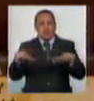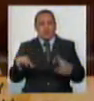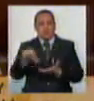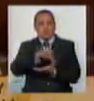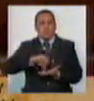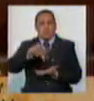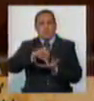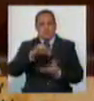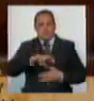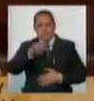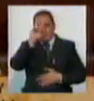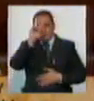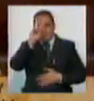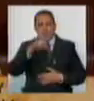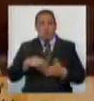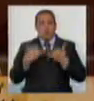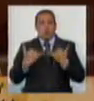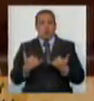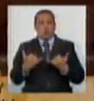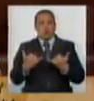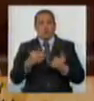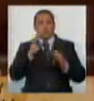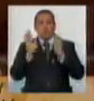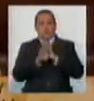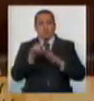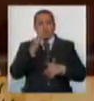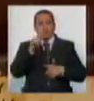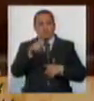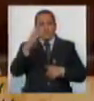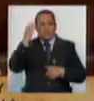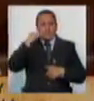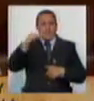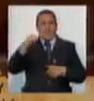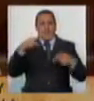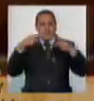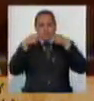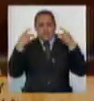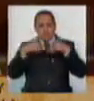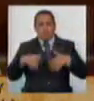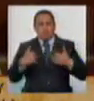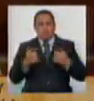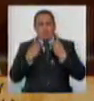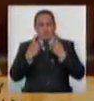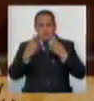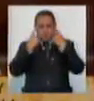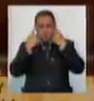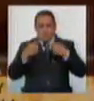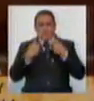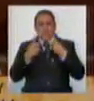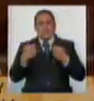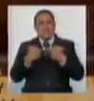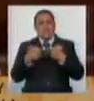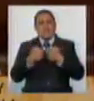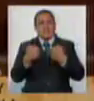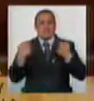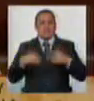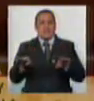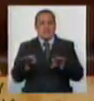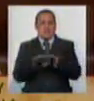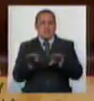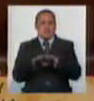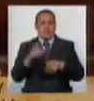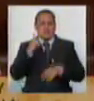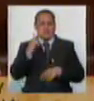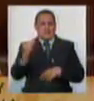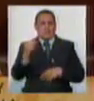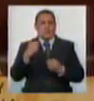provincia del país. Hoy, si ustedes viajan a Iquitos, podrán verificar que ya el Internet es igual de veloz como